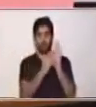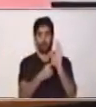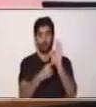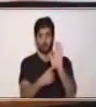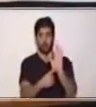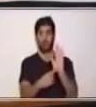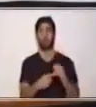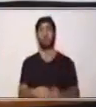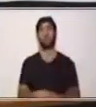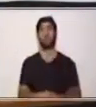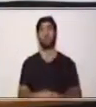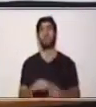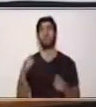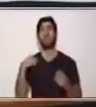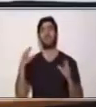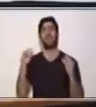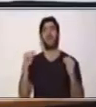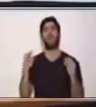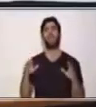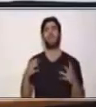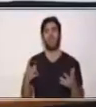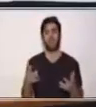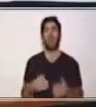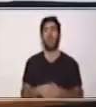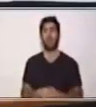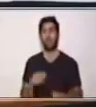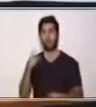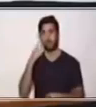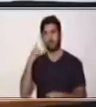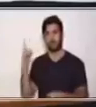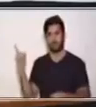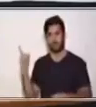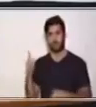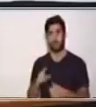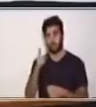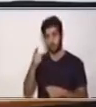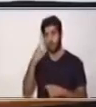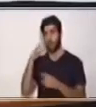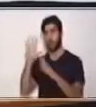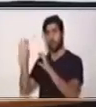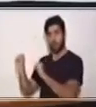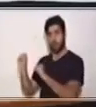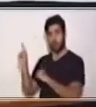a hablar de qué. ¿De qué estoy hablando yo acá? Si usted se da cuenta,